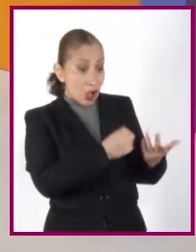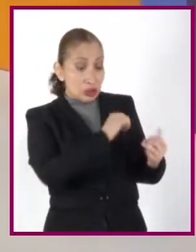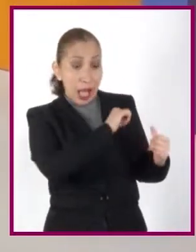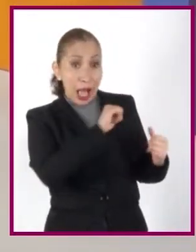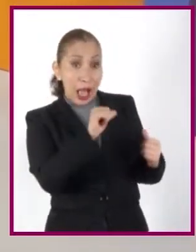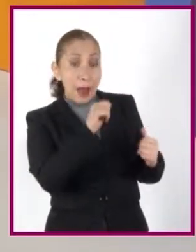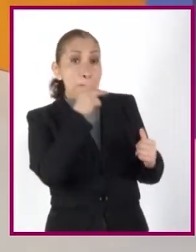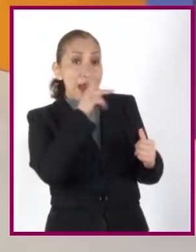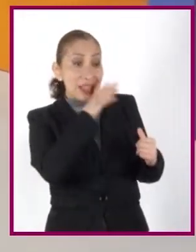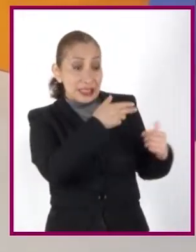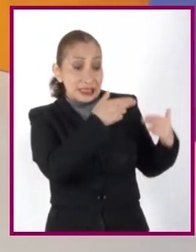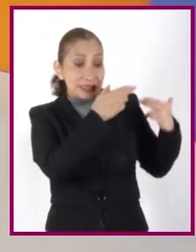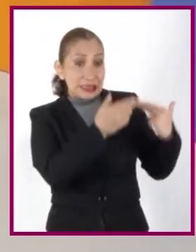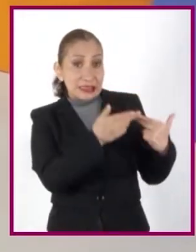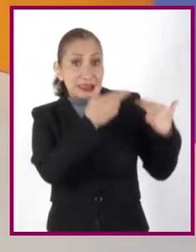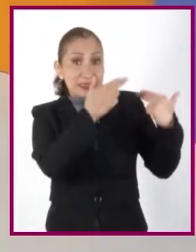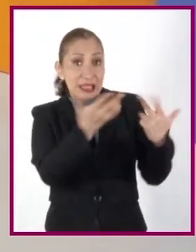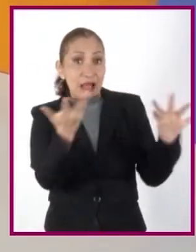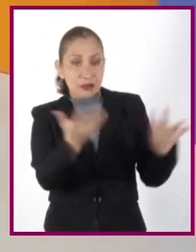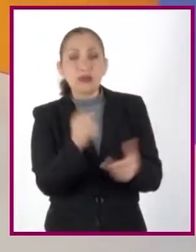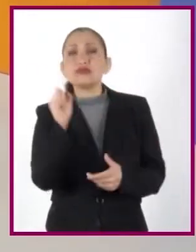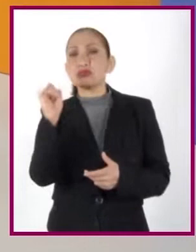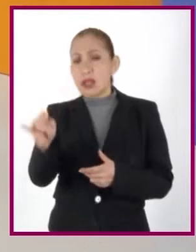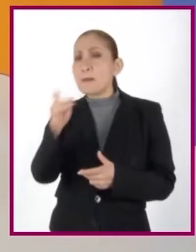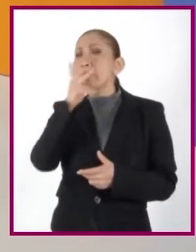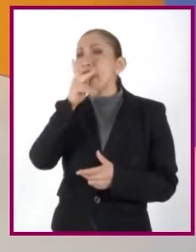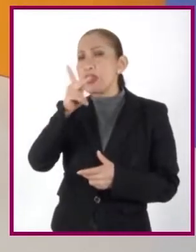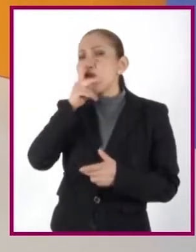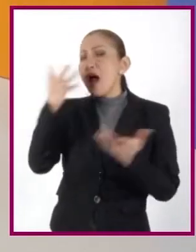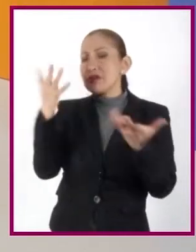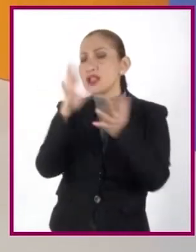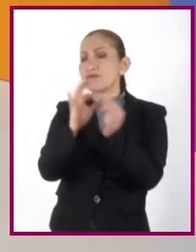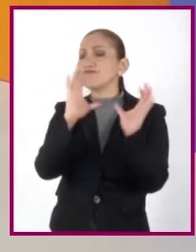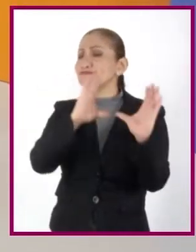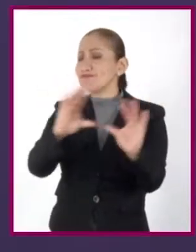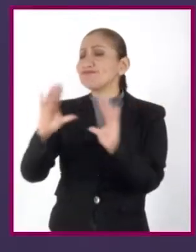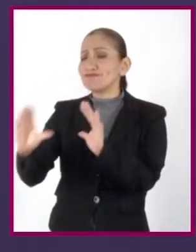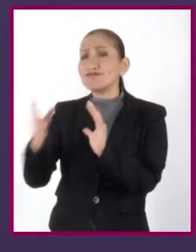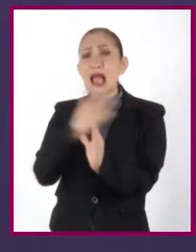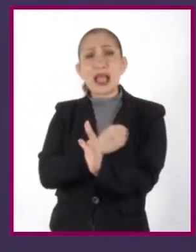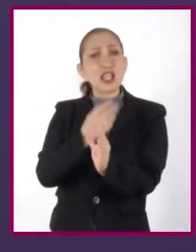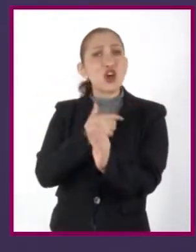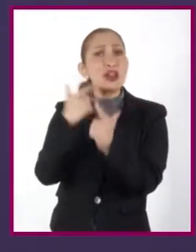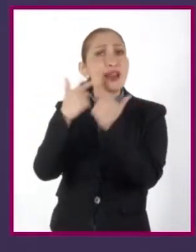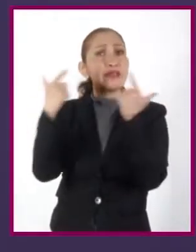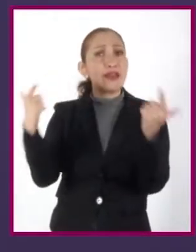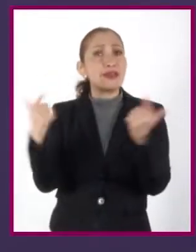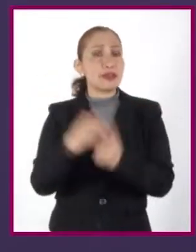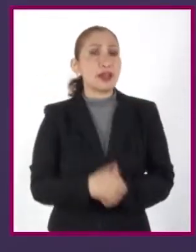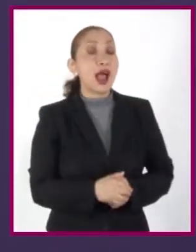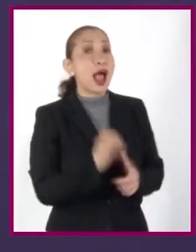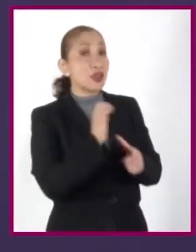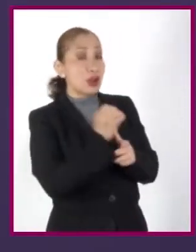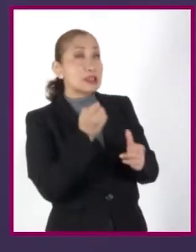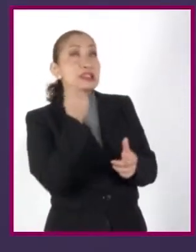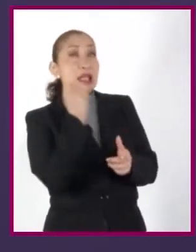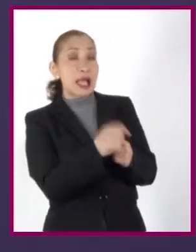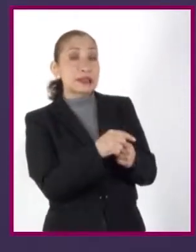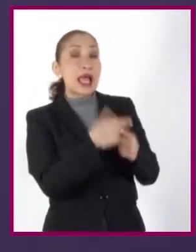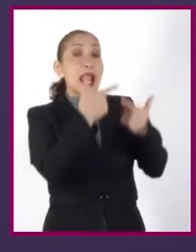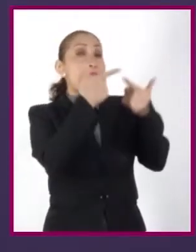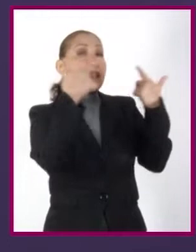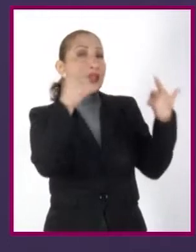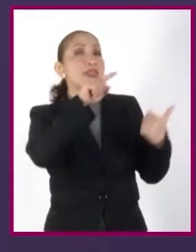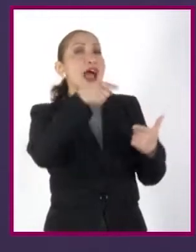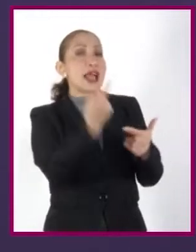¿cierto? Cierto, la transmisión oral es una de las principales características. Entonces, definiéndola, la